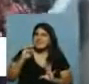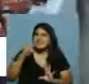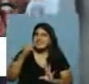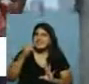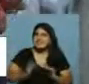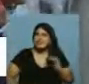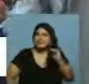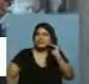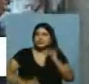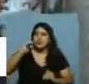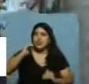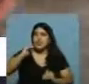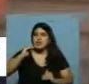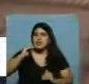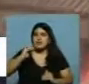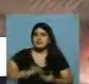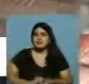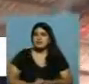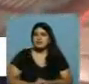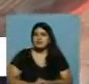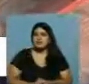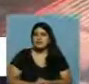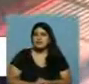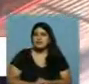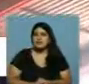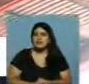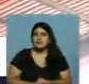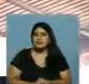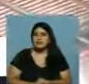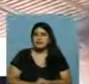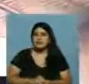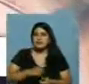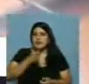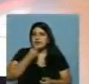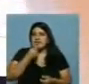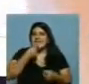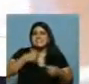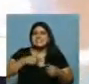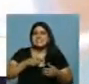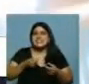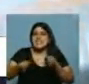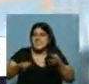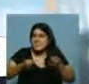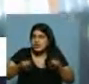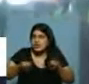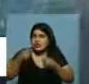tanto la introducción como en Canon, Linza, y acá no hay ninguna